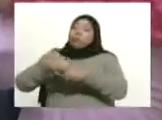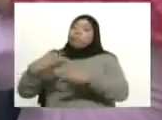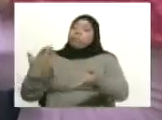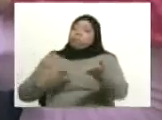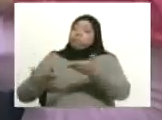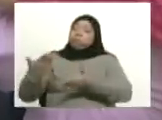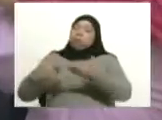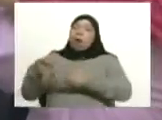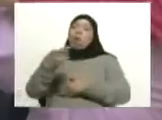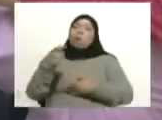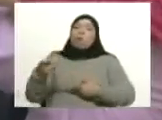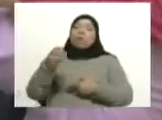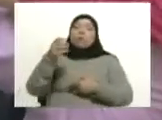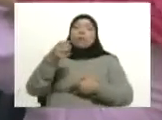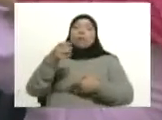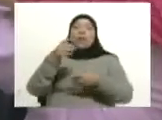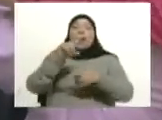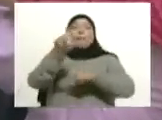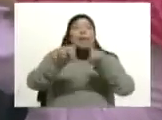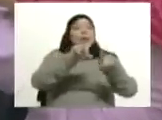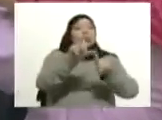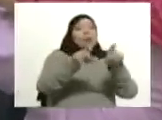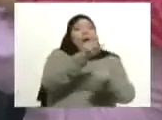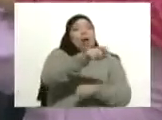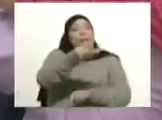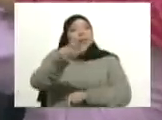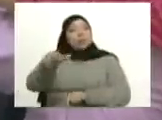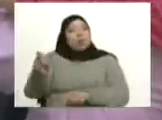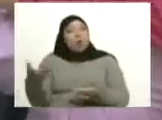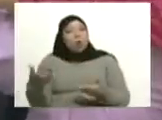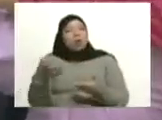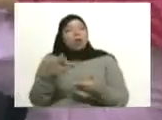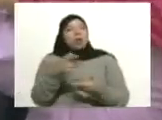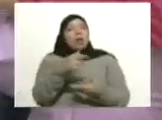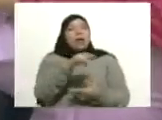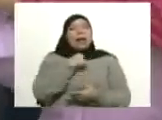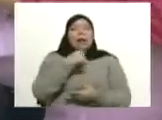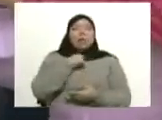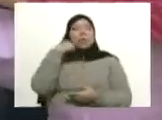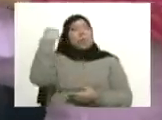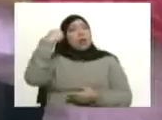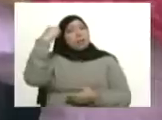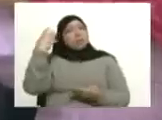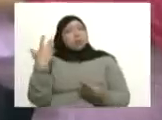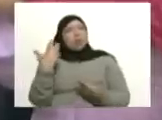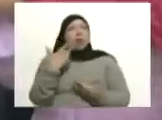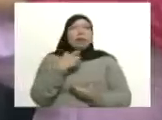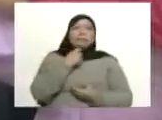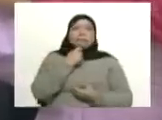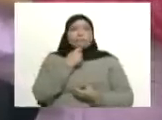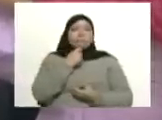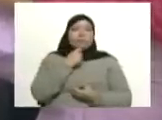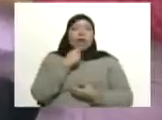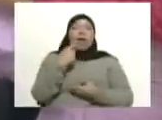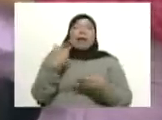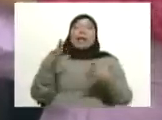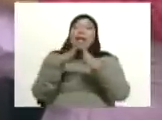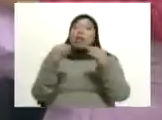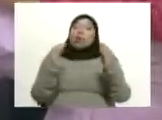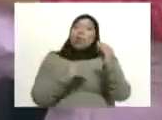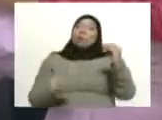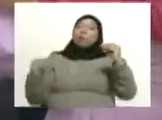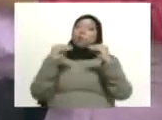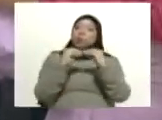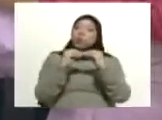la búsqueda de la consulta, de la búsqueda de opiniones para lograr un consenso y que se conforme,